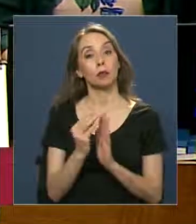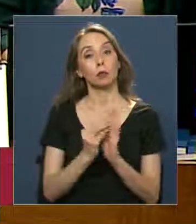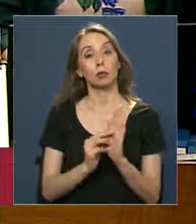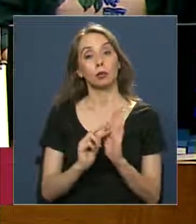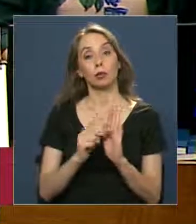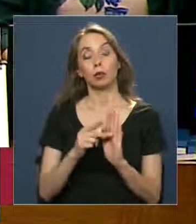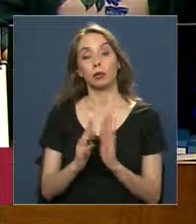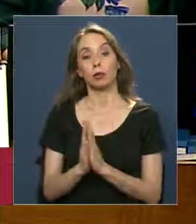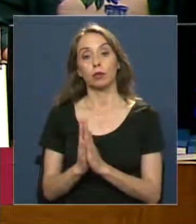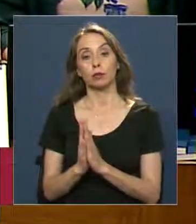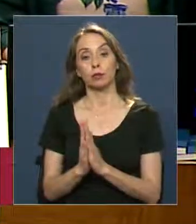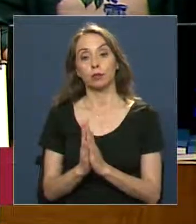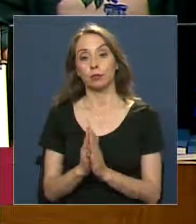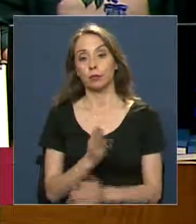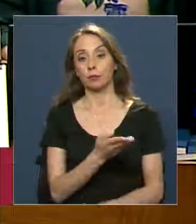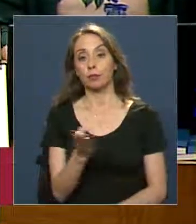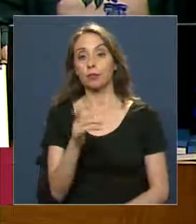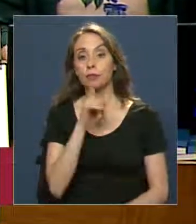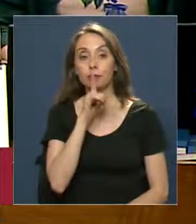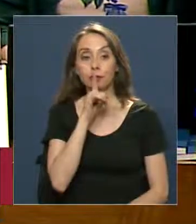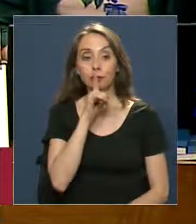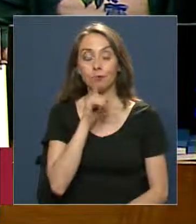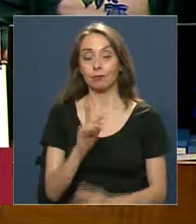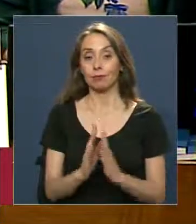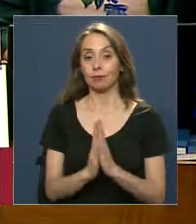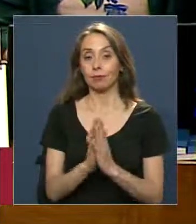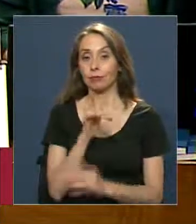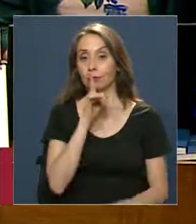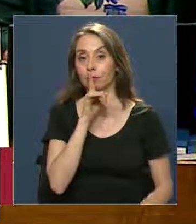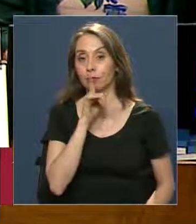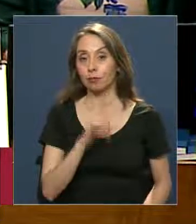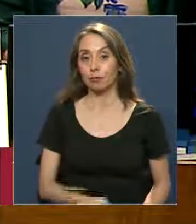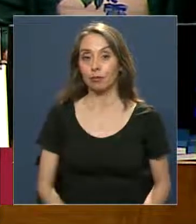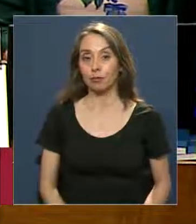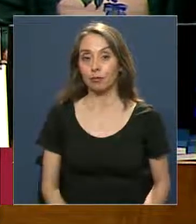favor. A ver, le ruego silencio. Le ruego silencio.